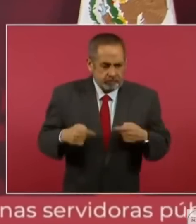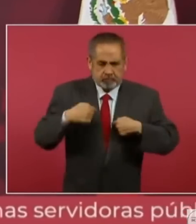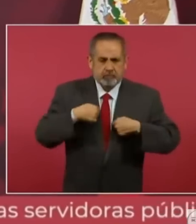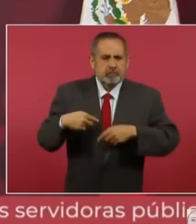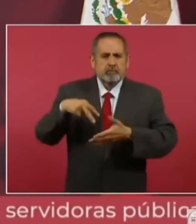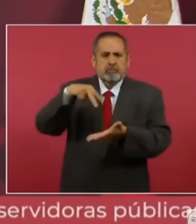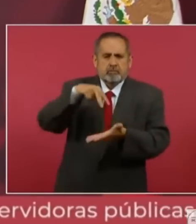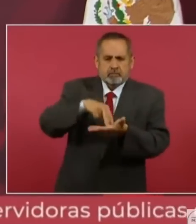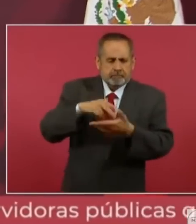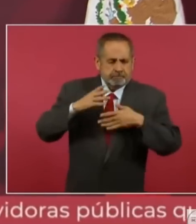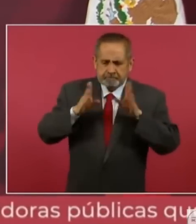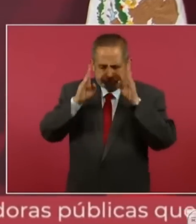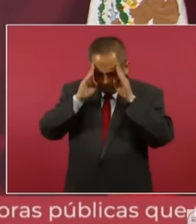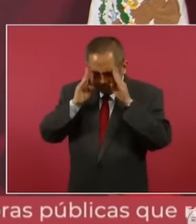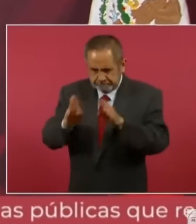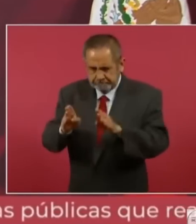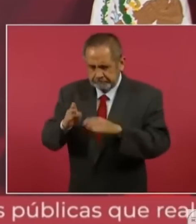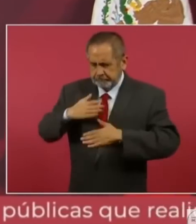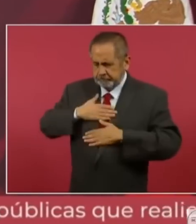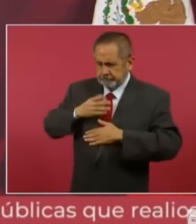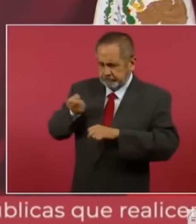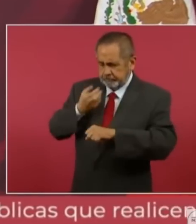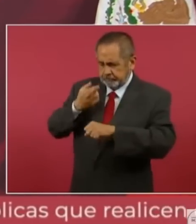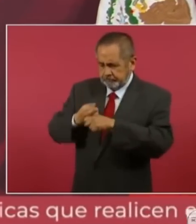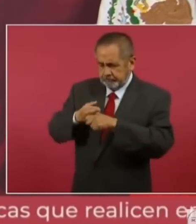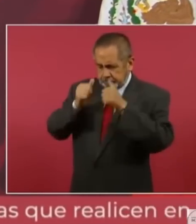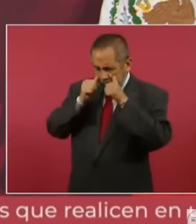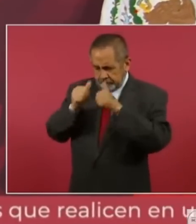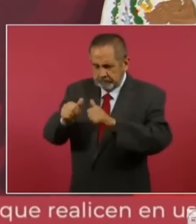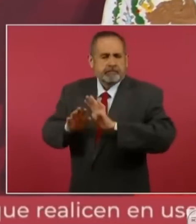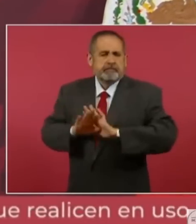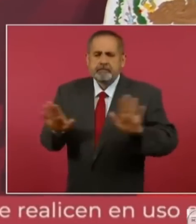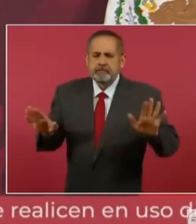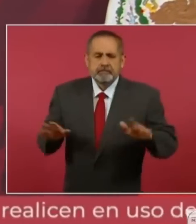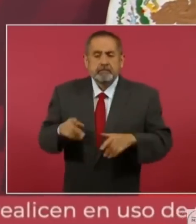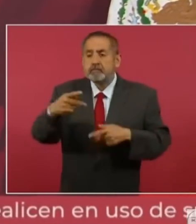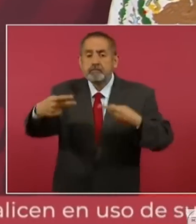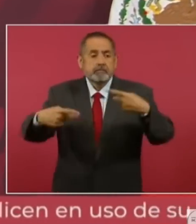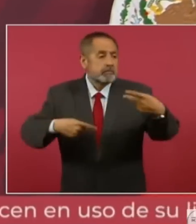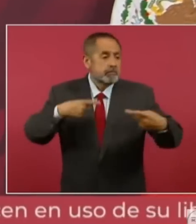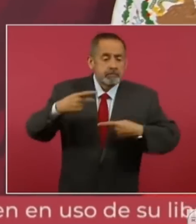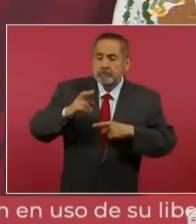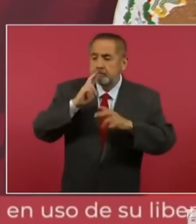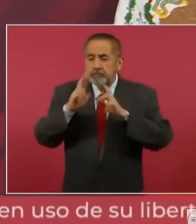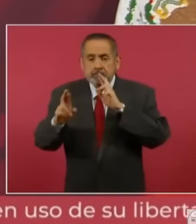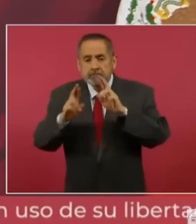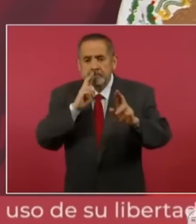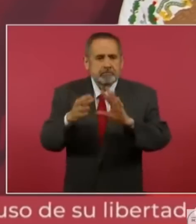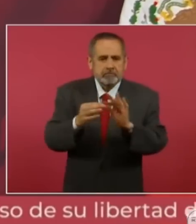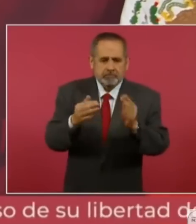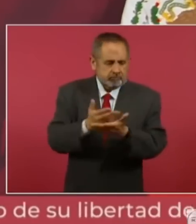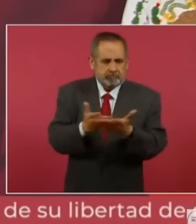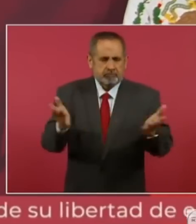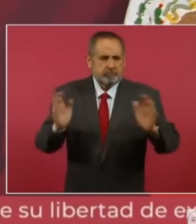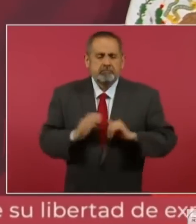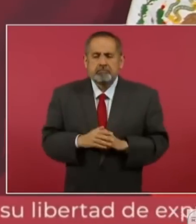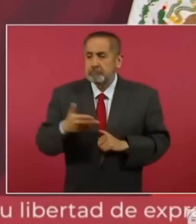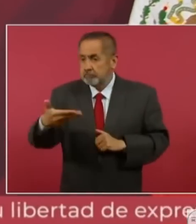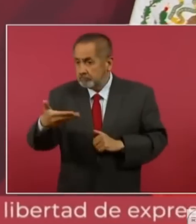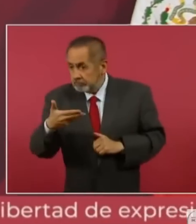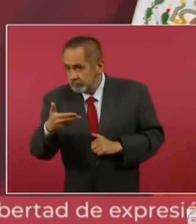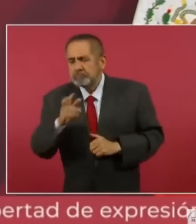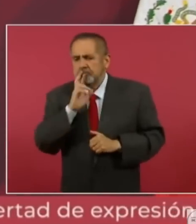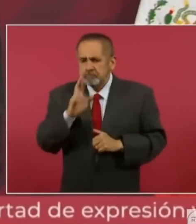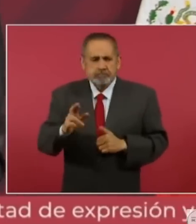aquí centrándome en atender a ustedes y a lo que ustedes preguntan, cuestionan, lo que planteen aquí